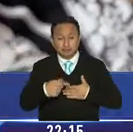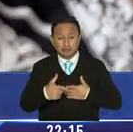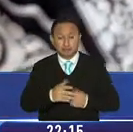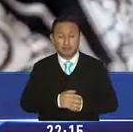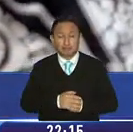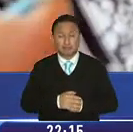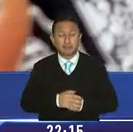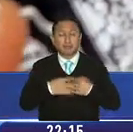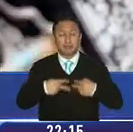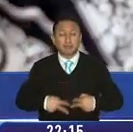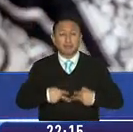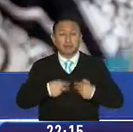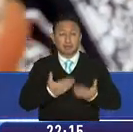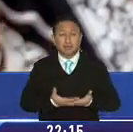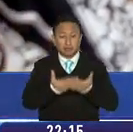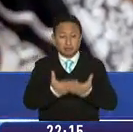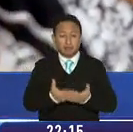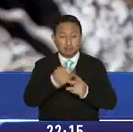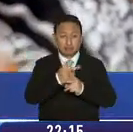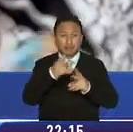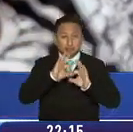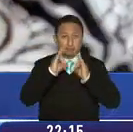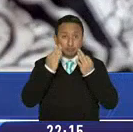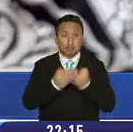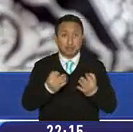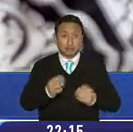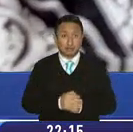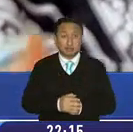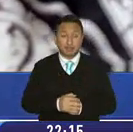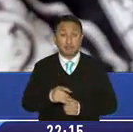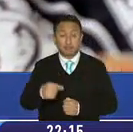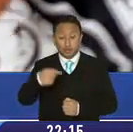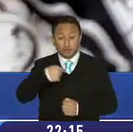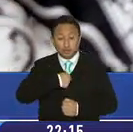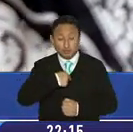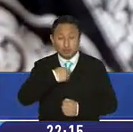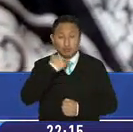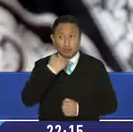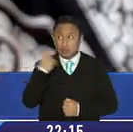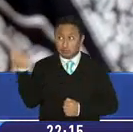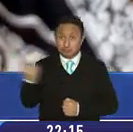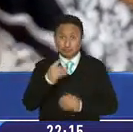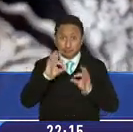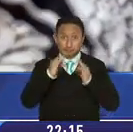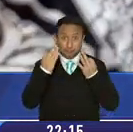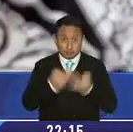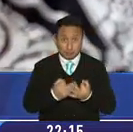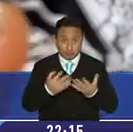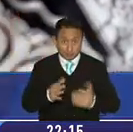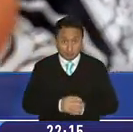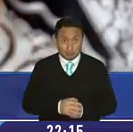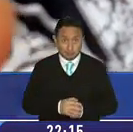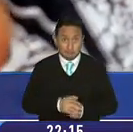y mi persona y mi familia, que si algo me pasa o nos pasa a nosotros, entonces ya